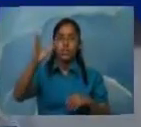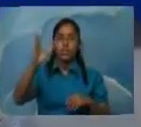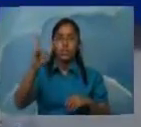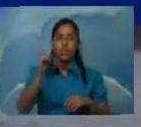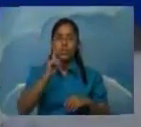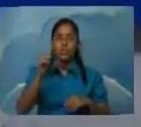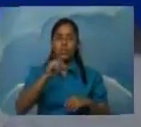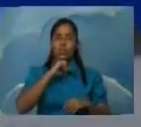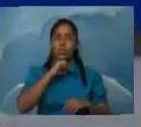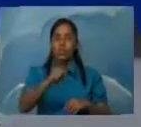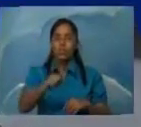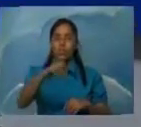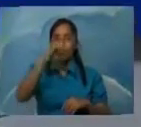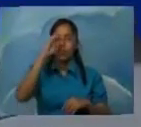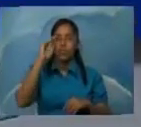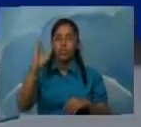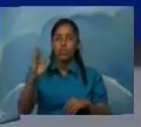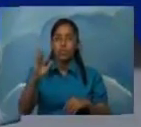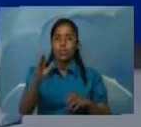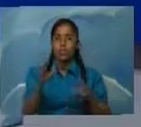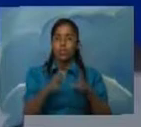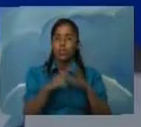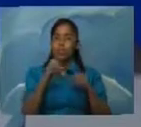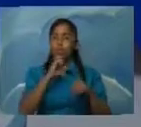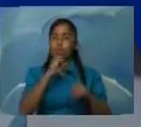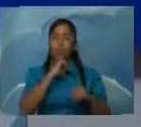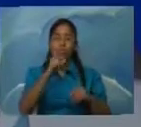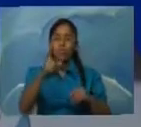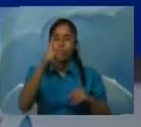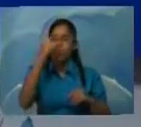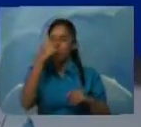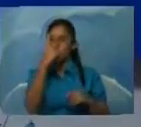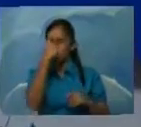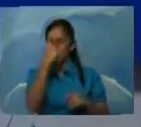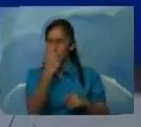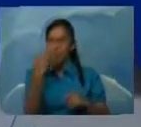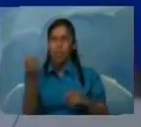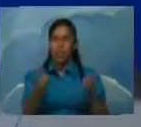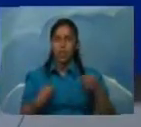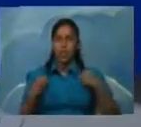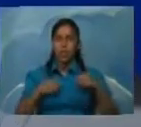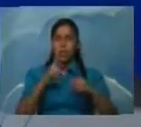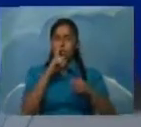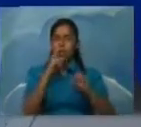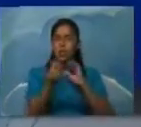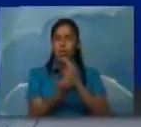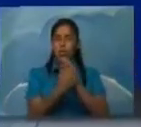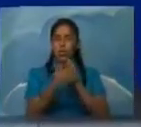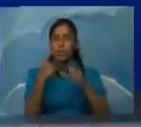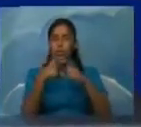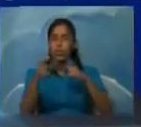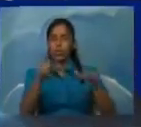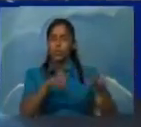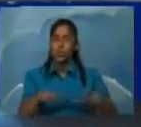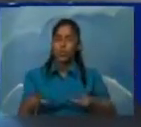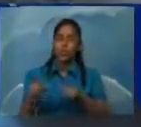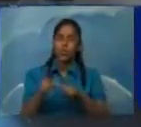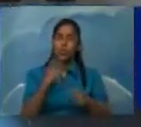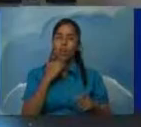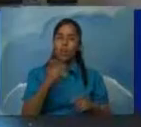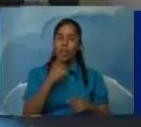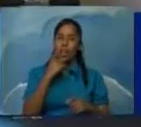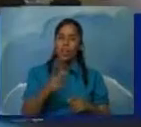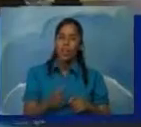no es un Dios ermitaño, amargado, que vive escondido por allá en un